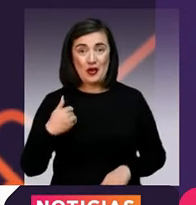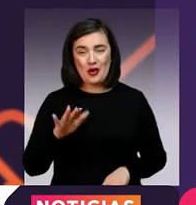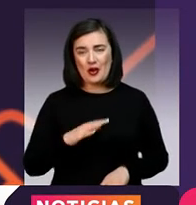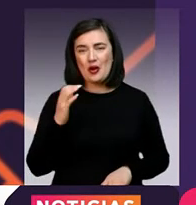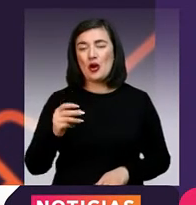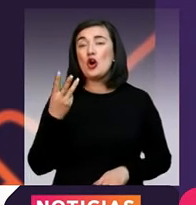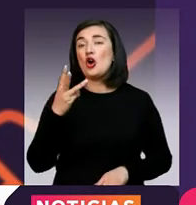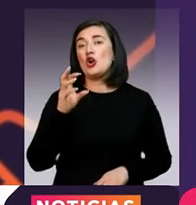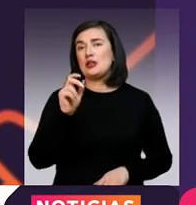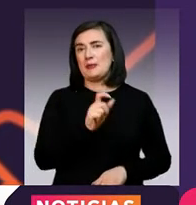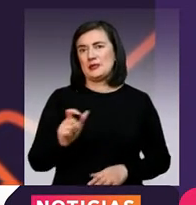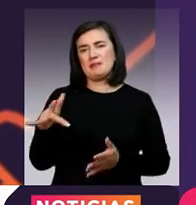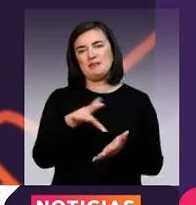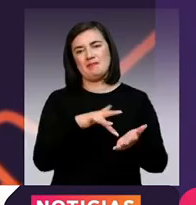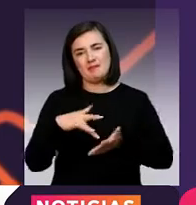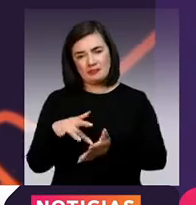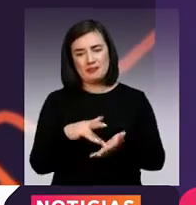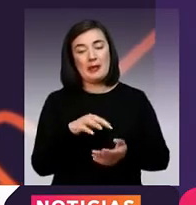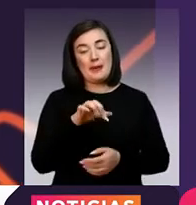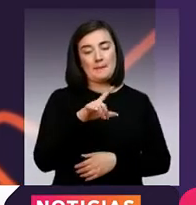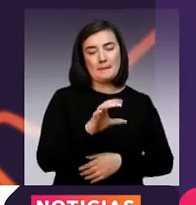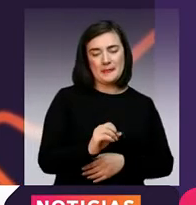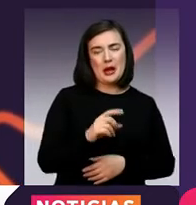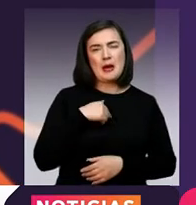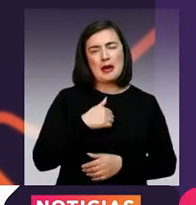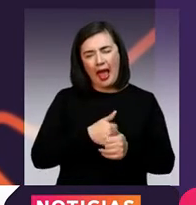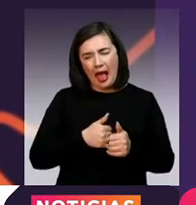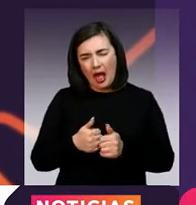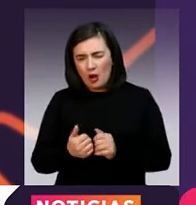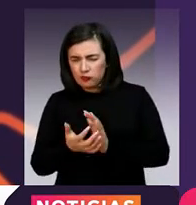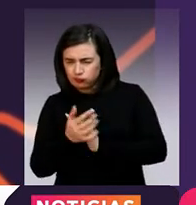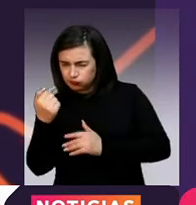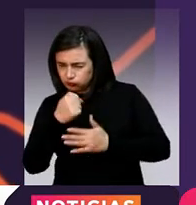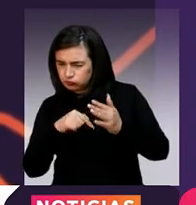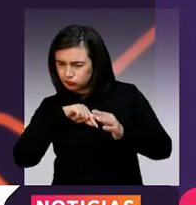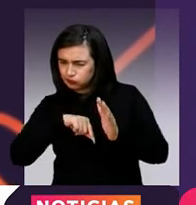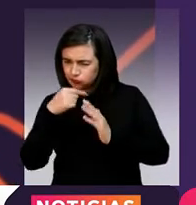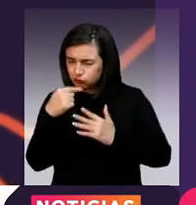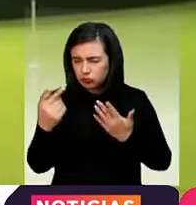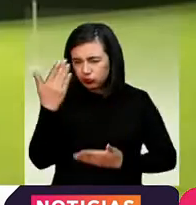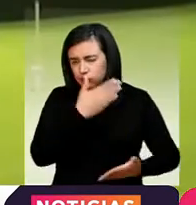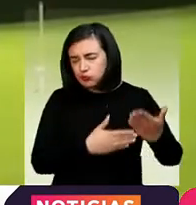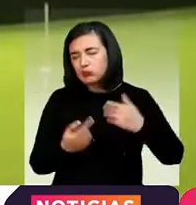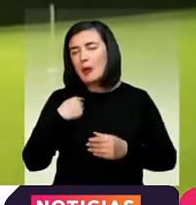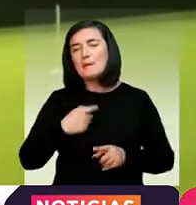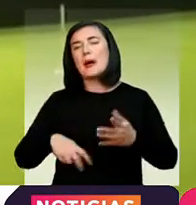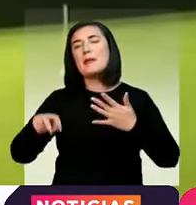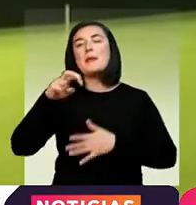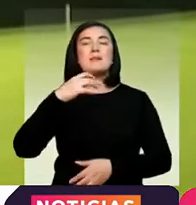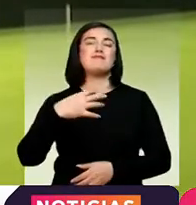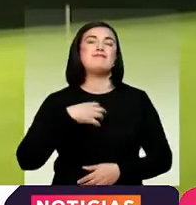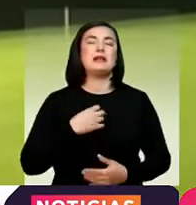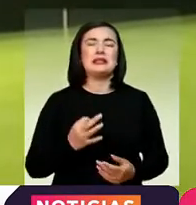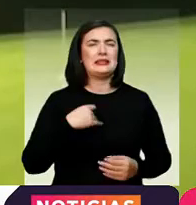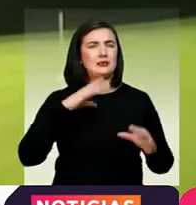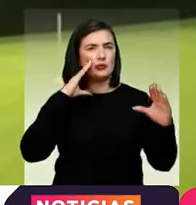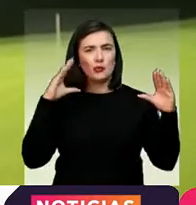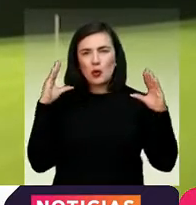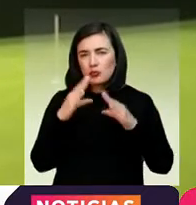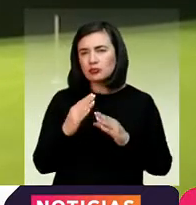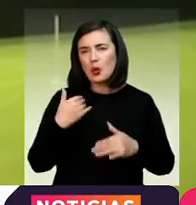80 deportistas. Pablo explotó cada una de sus características para hacerse al triunfo. Siempre estoy concentrado y en mi